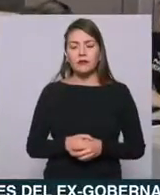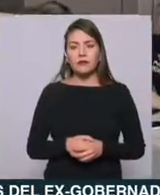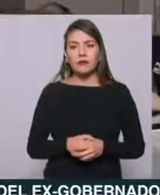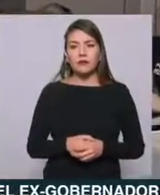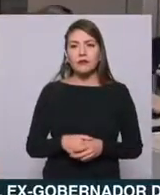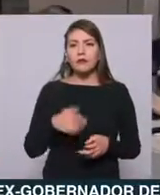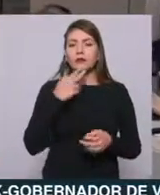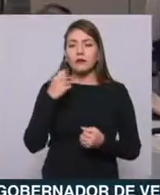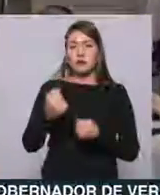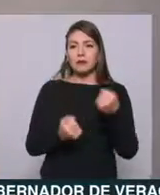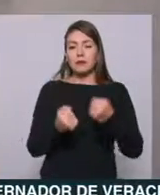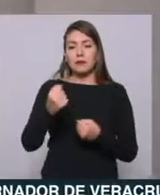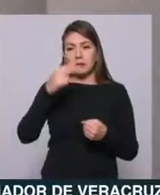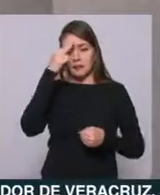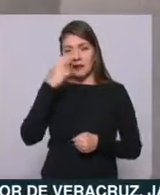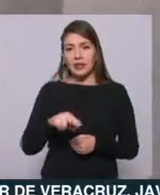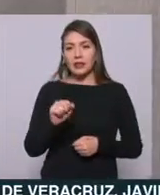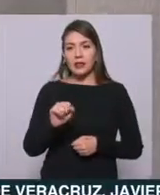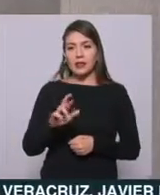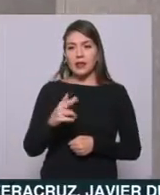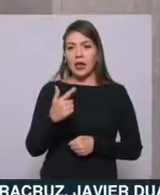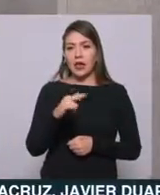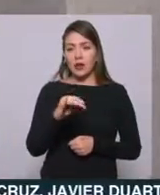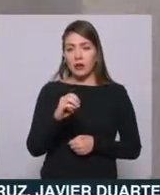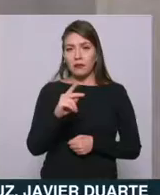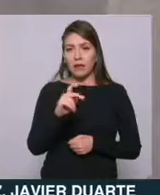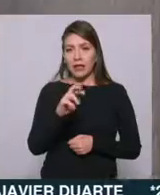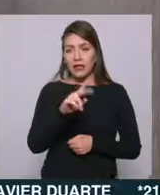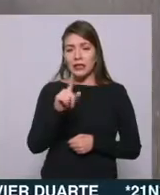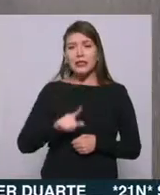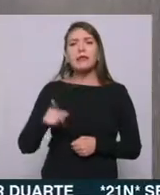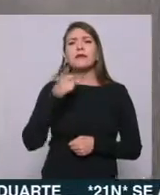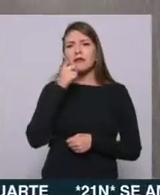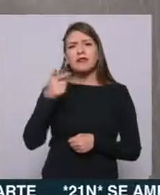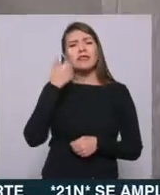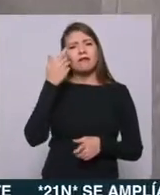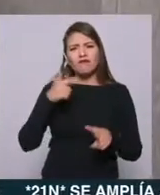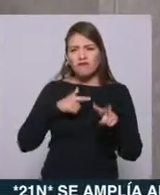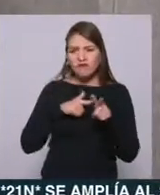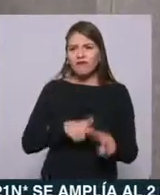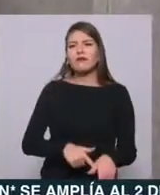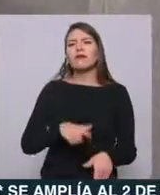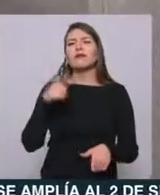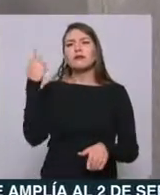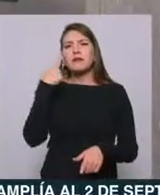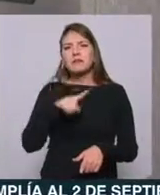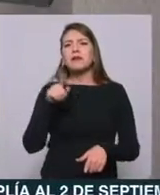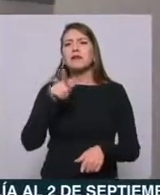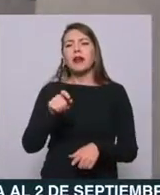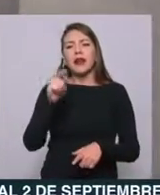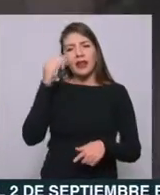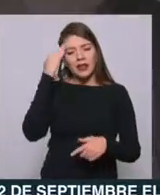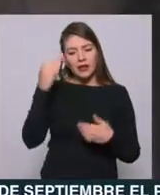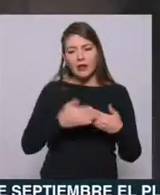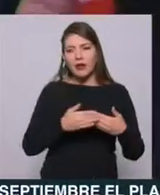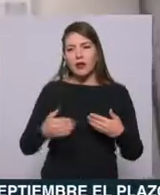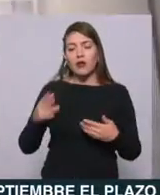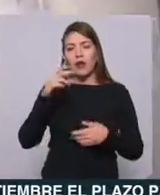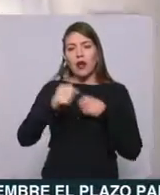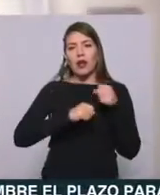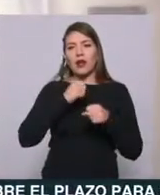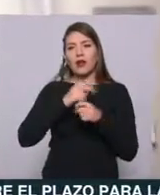El piloto mexicano Sergio Pérez manifestó su deseo de continuar con la escudería Racing Point para afrontar la temporada 2020 de la Fórmula